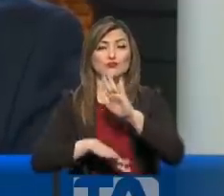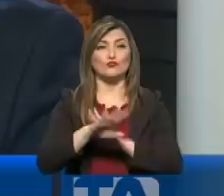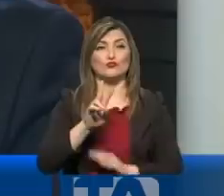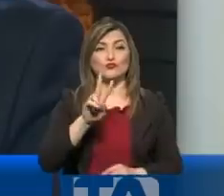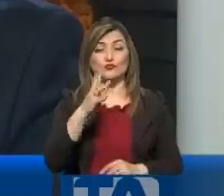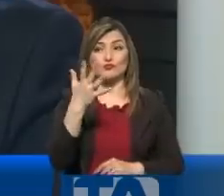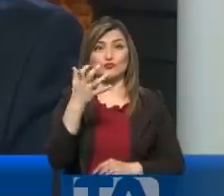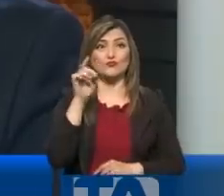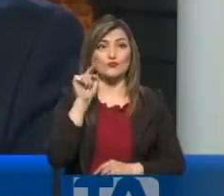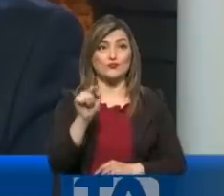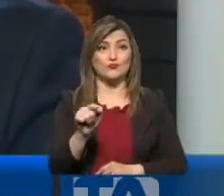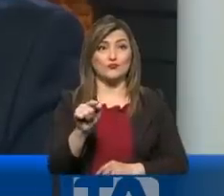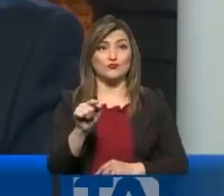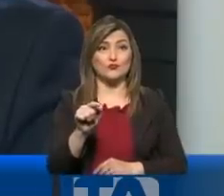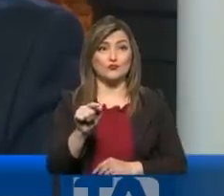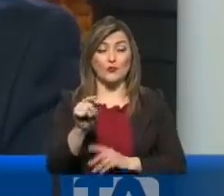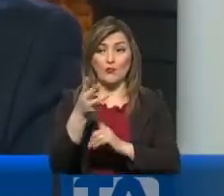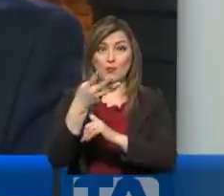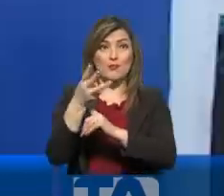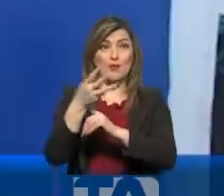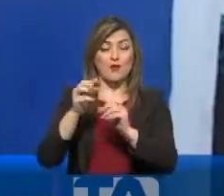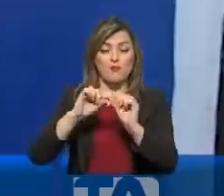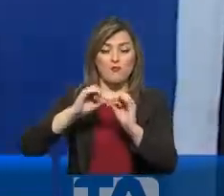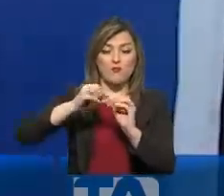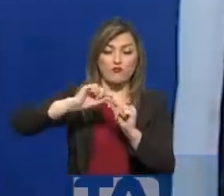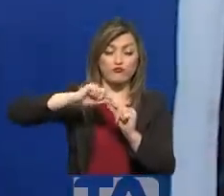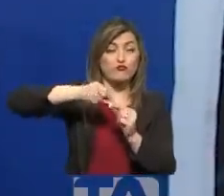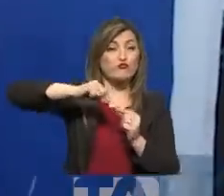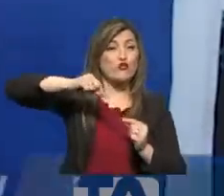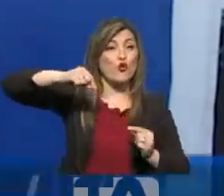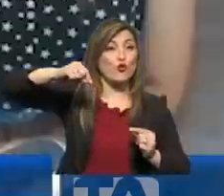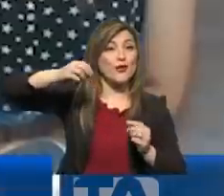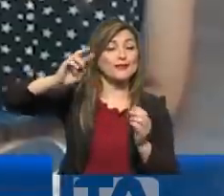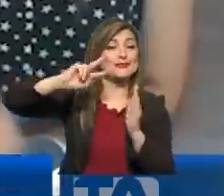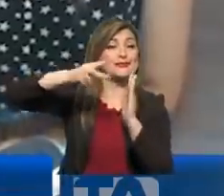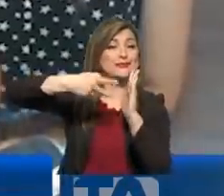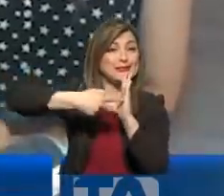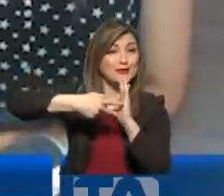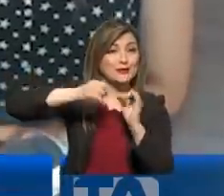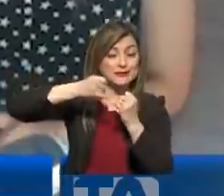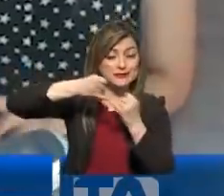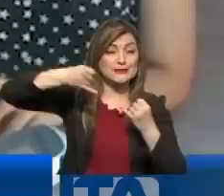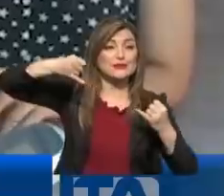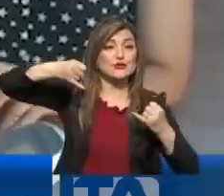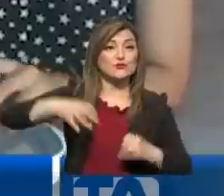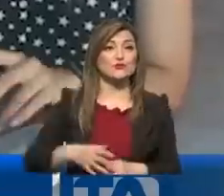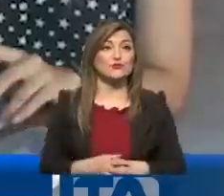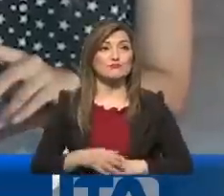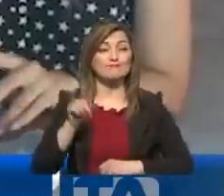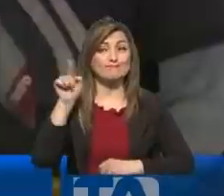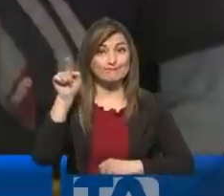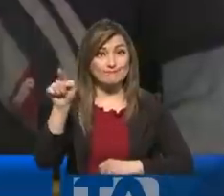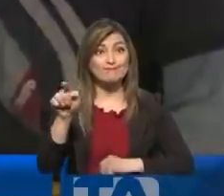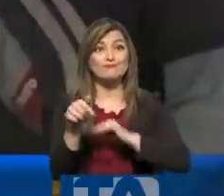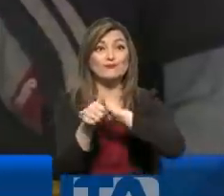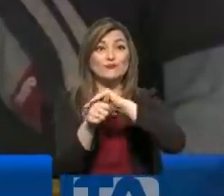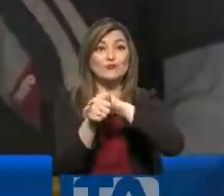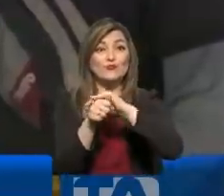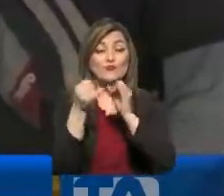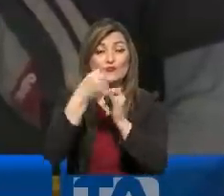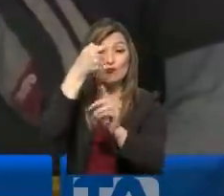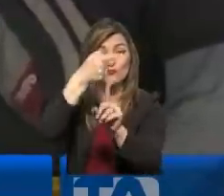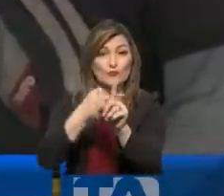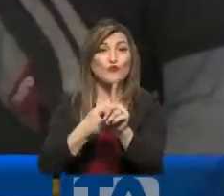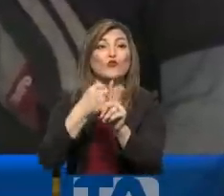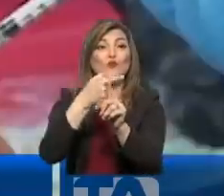mil kilómetros de red de fibra óptica. Finalmente, el Consejo de Gobierno del Régimen Especial de Galápagos apuntó que hasta finales de